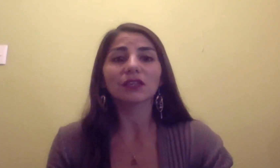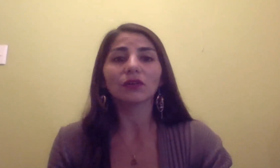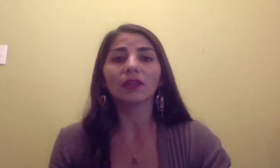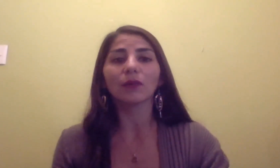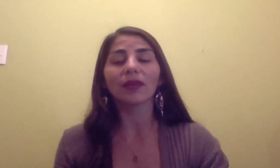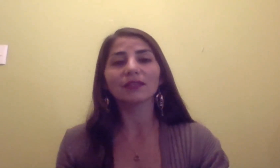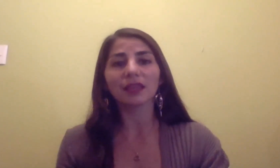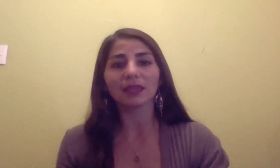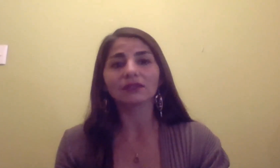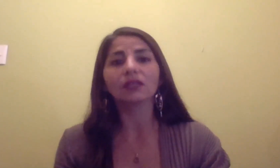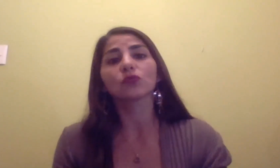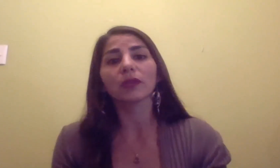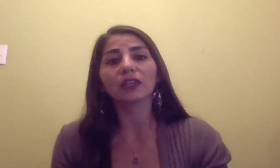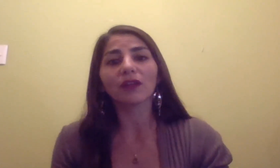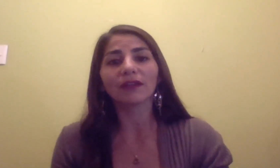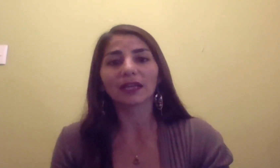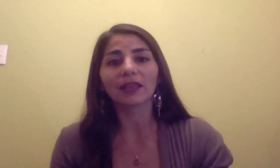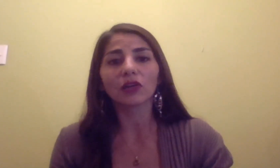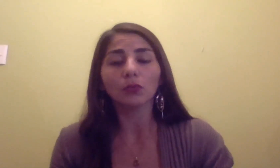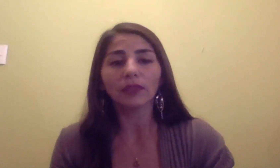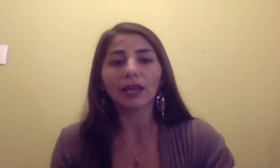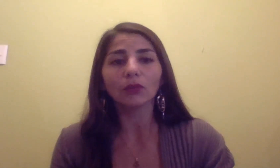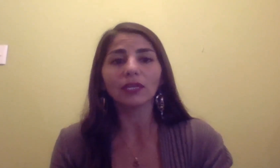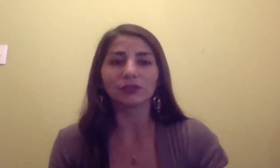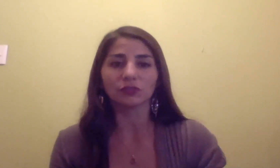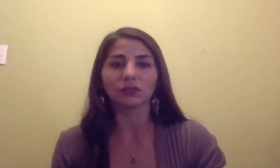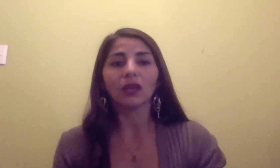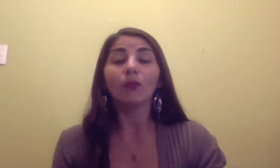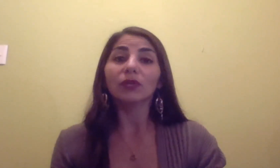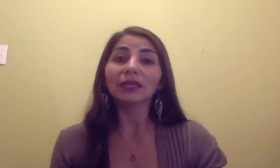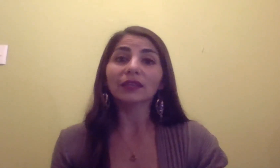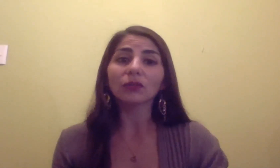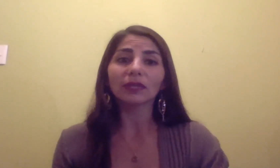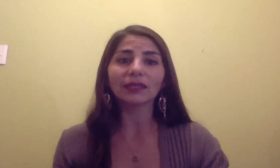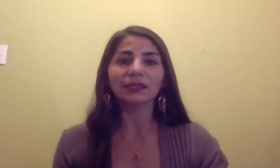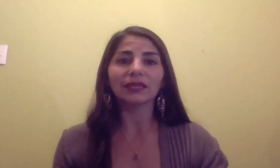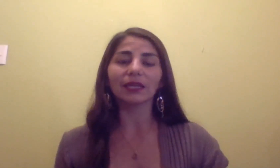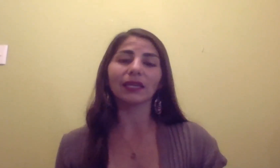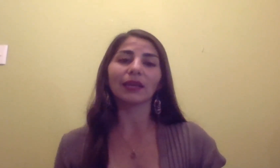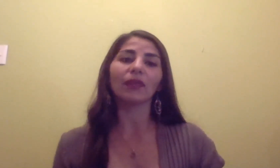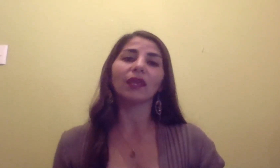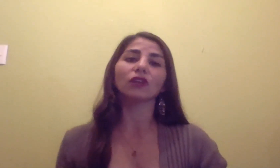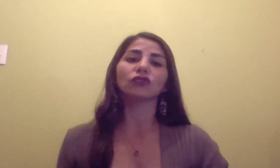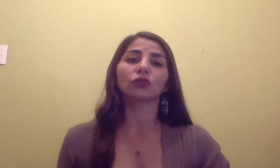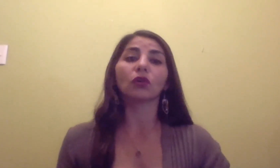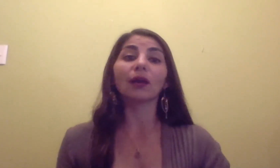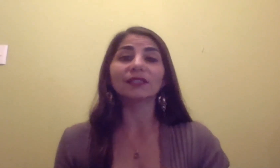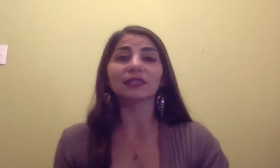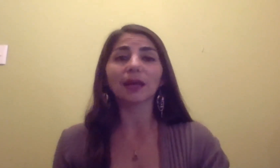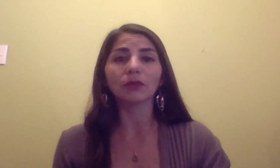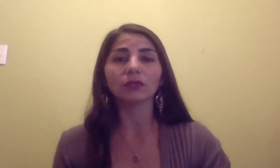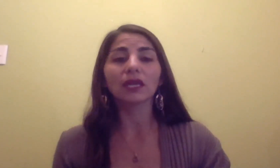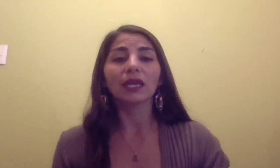taller básico de lengua de señas, superando las barreras de la comunicación. ¿Por qué este nombre? Ya que en la medida que nosotros